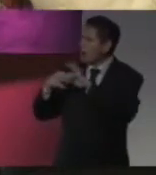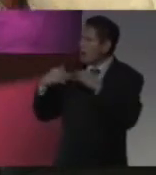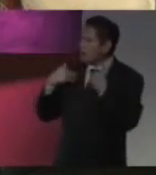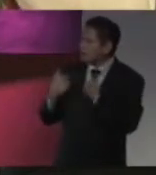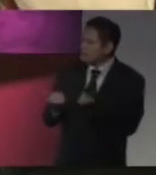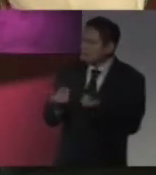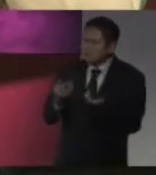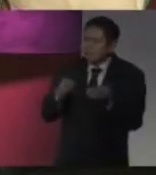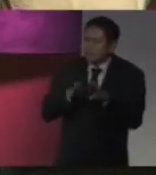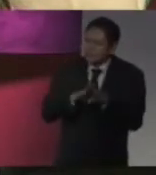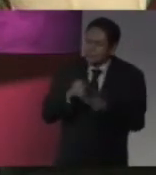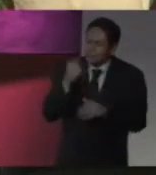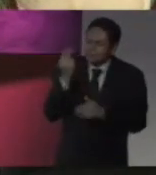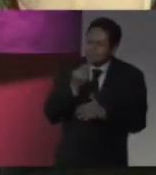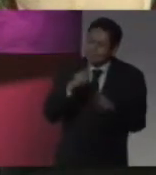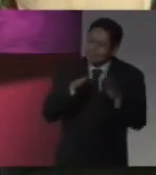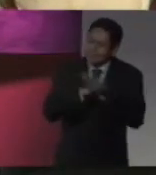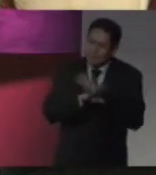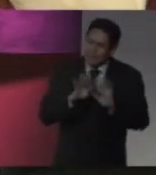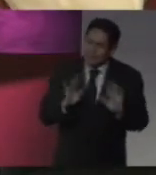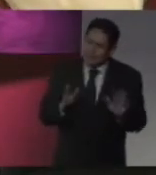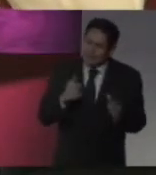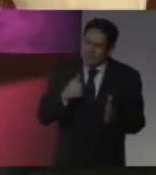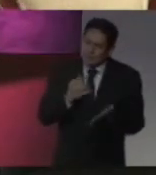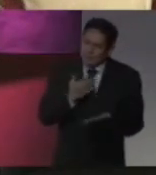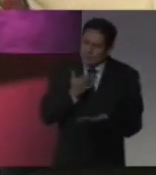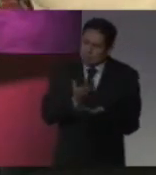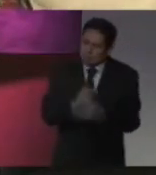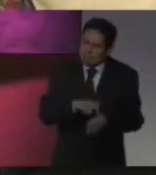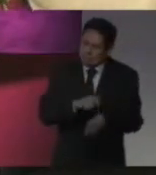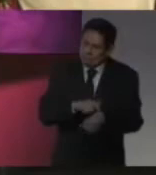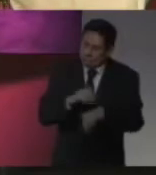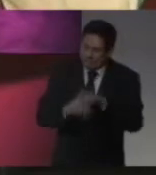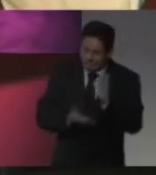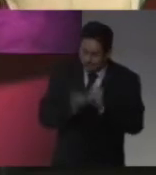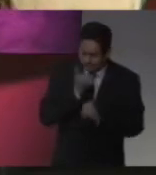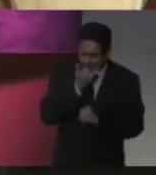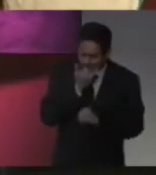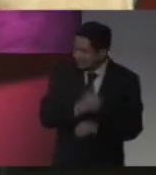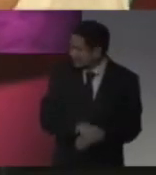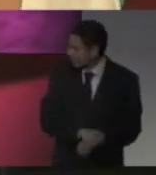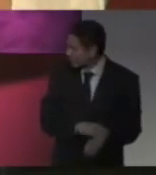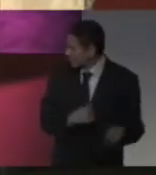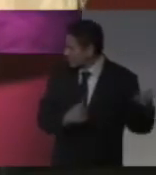esta comunidad? Y ya con eso ya sé que se acabó el tiempo, no me estés,